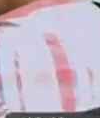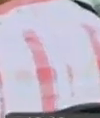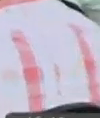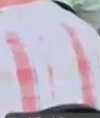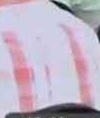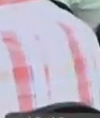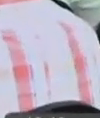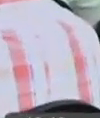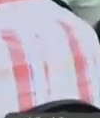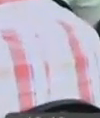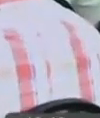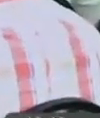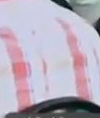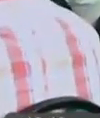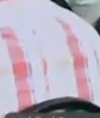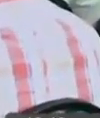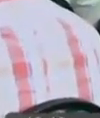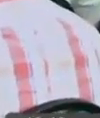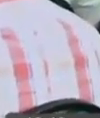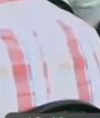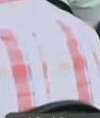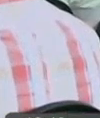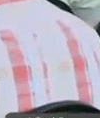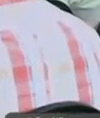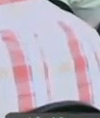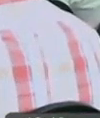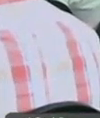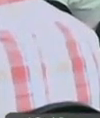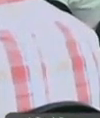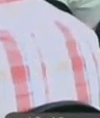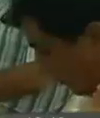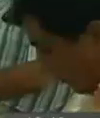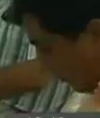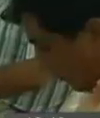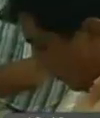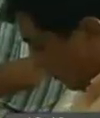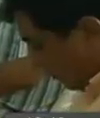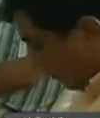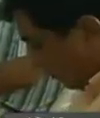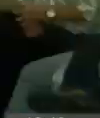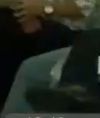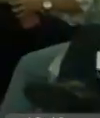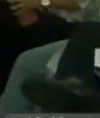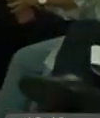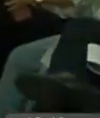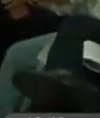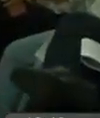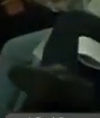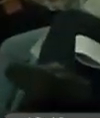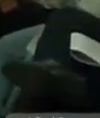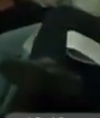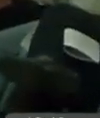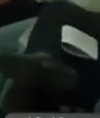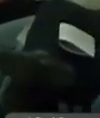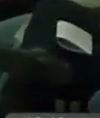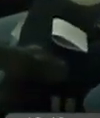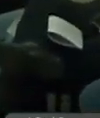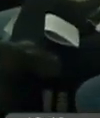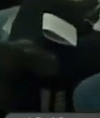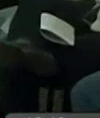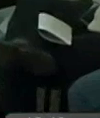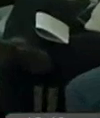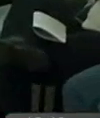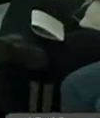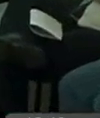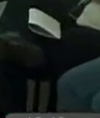de la mañana por el tema de Incahuasi. Sin embargo, no se hicieron presentes las autoridades nacionales para brindar una explicación sobre